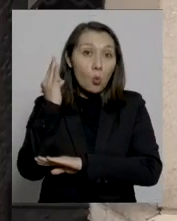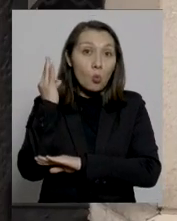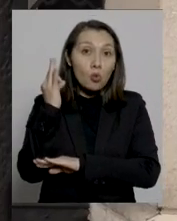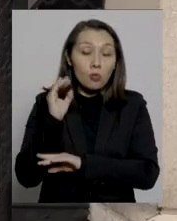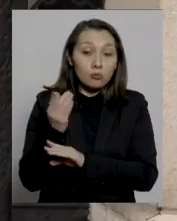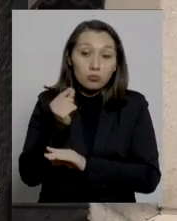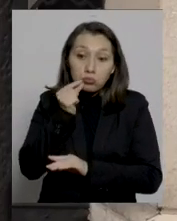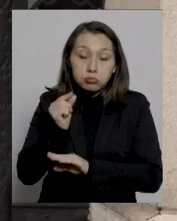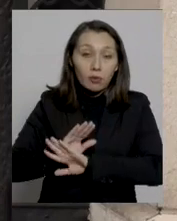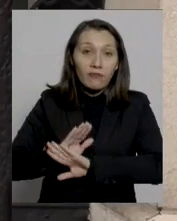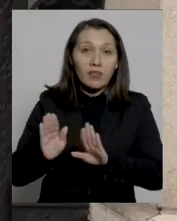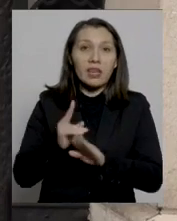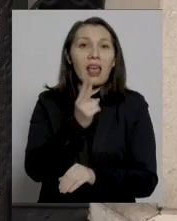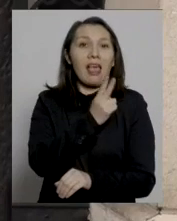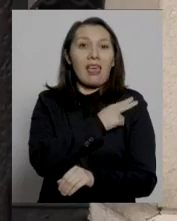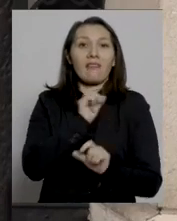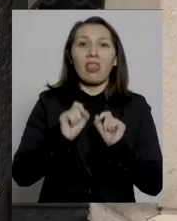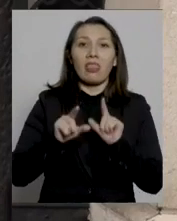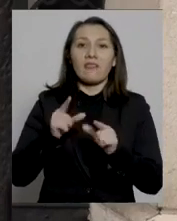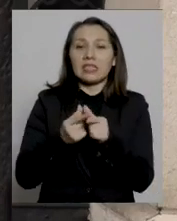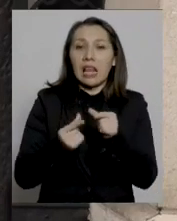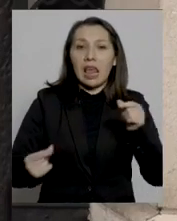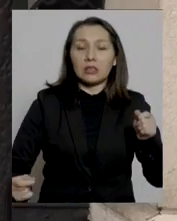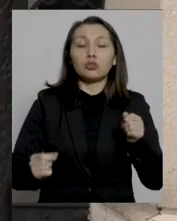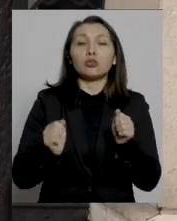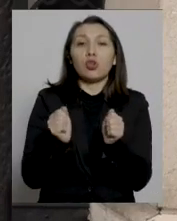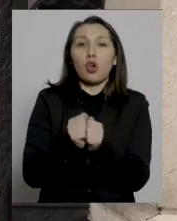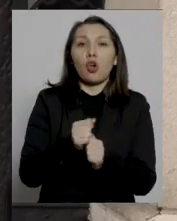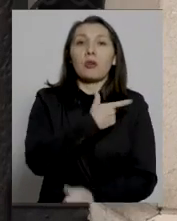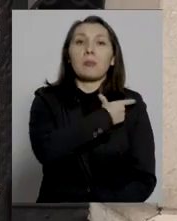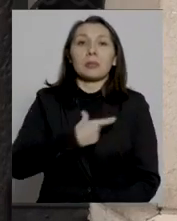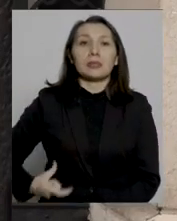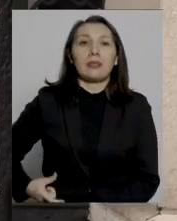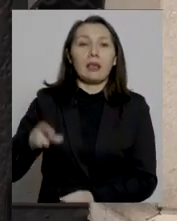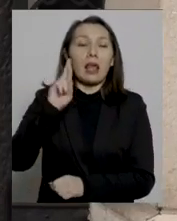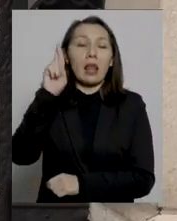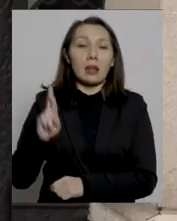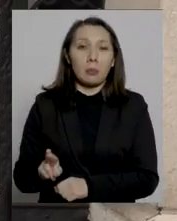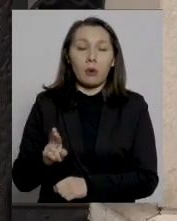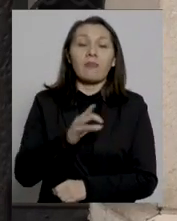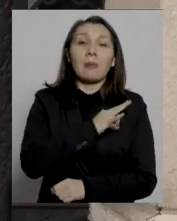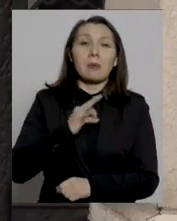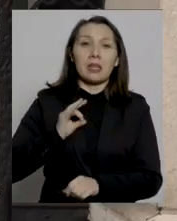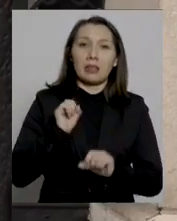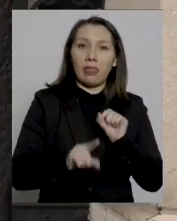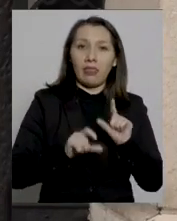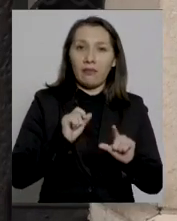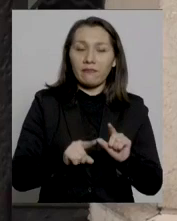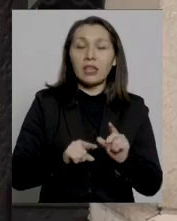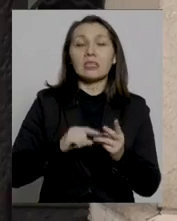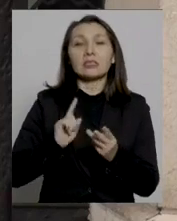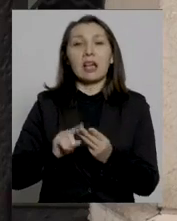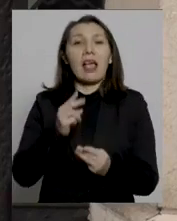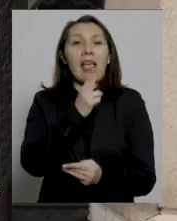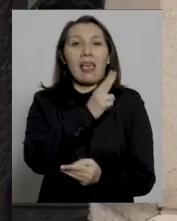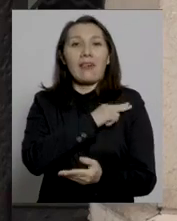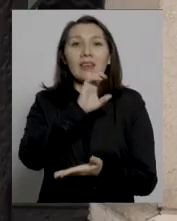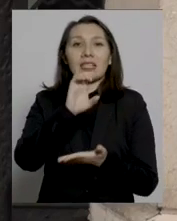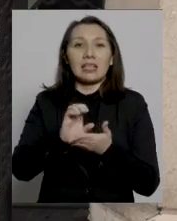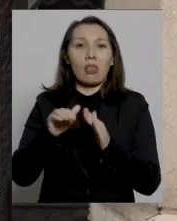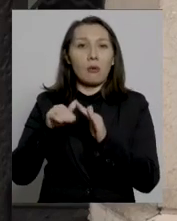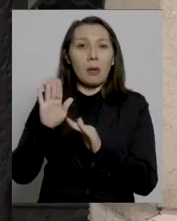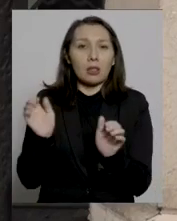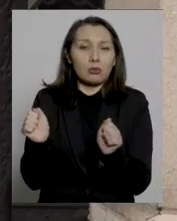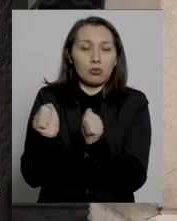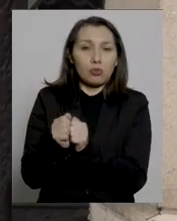una reunión con todos los jefes de la Defensa Nacional, junto al presidente de la República, el ministro de Defensa, el jefe del Estado Mayor